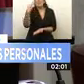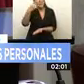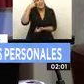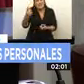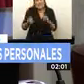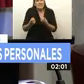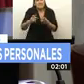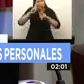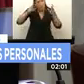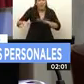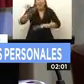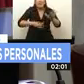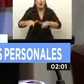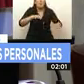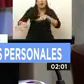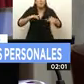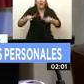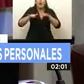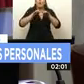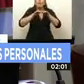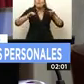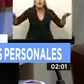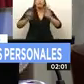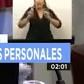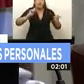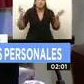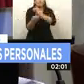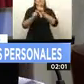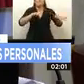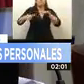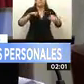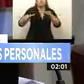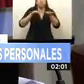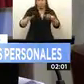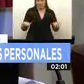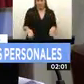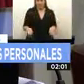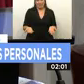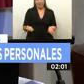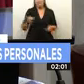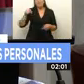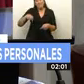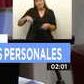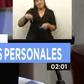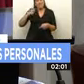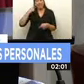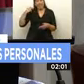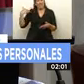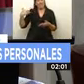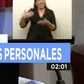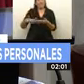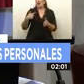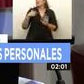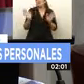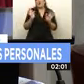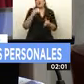públicas activas miren en estos días Porque además yo ya no voy a hablar de